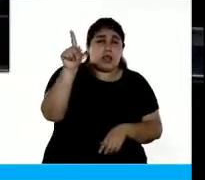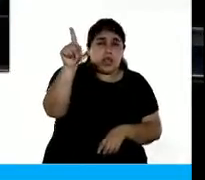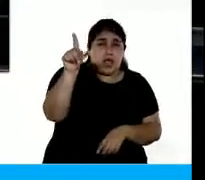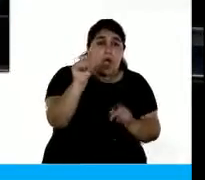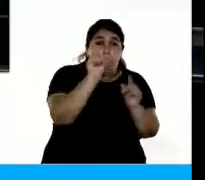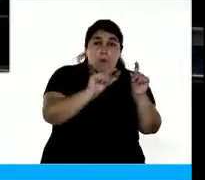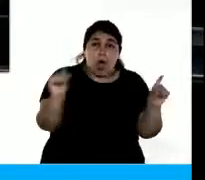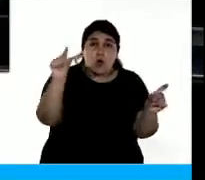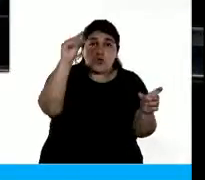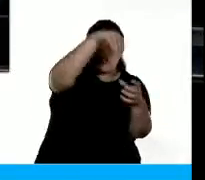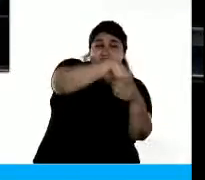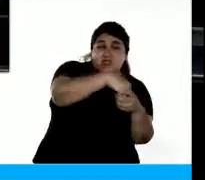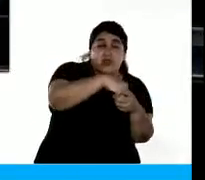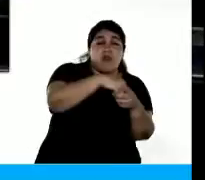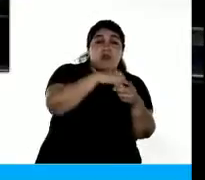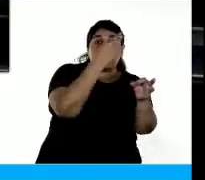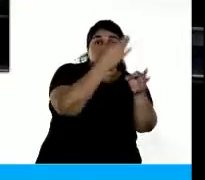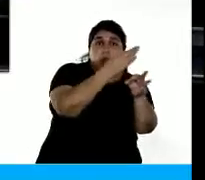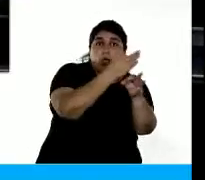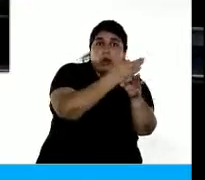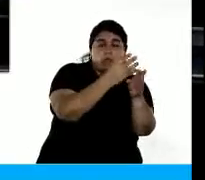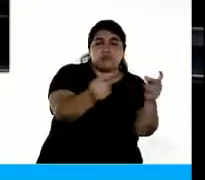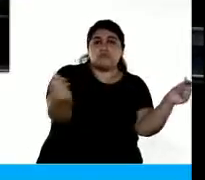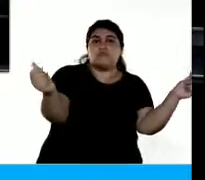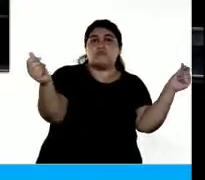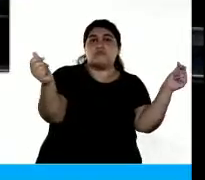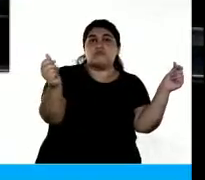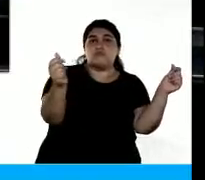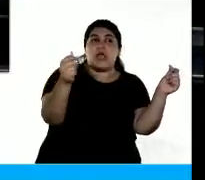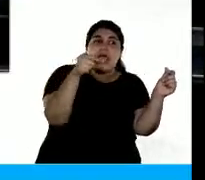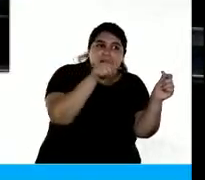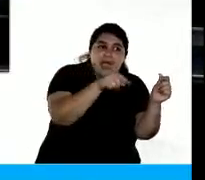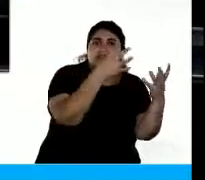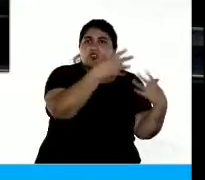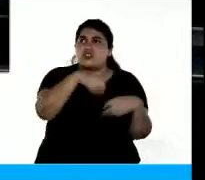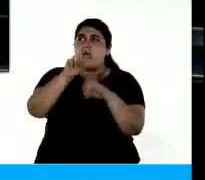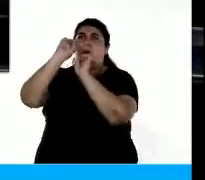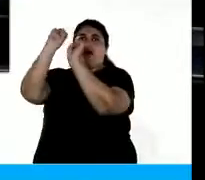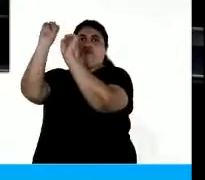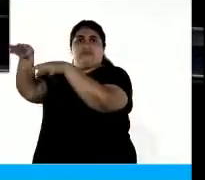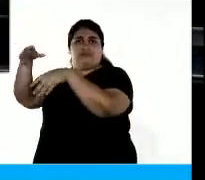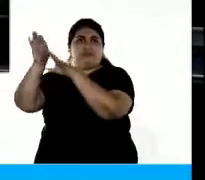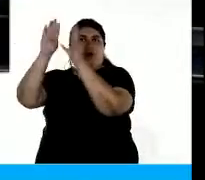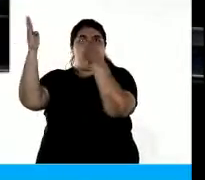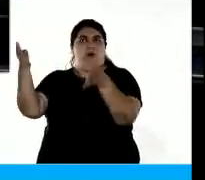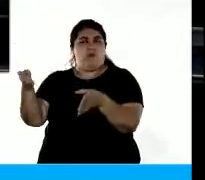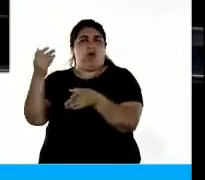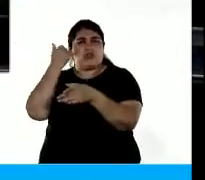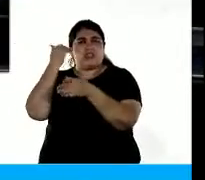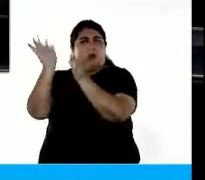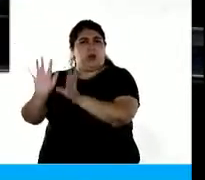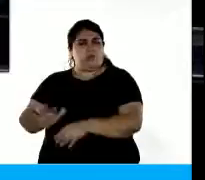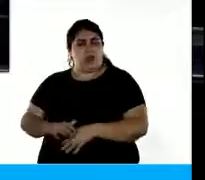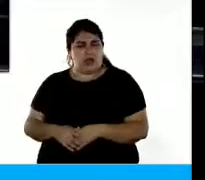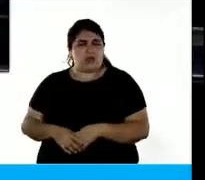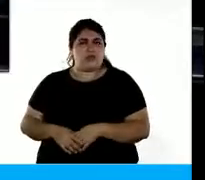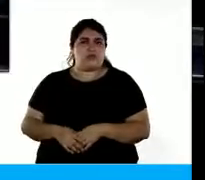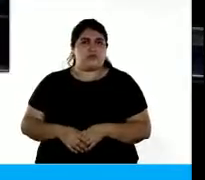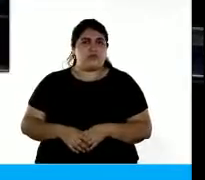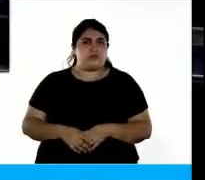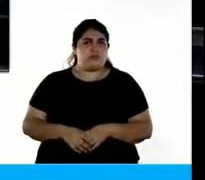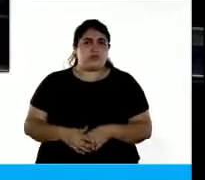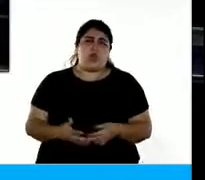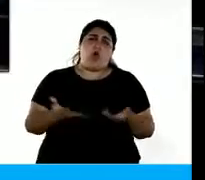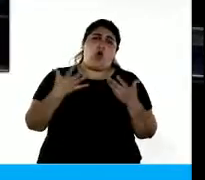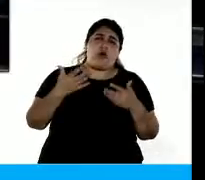allí en un vacunatorio que es histórico y que estaba preparado para recibirla por supuesto que no queremos al